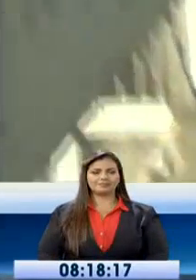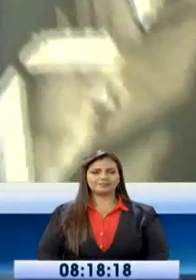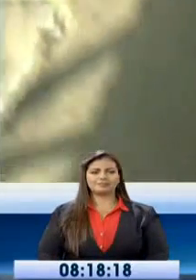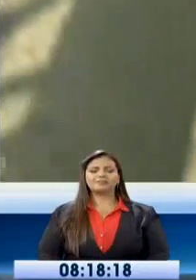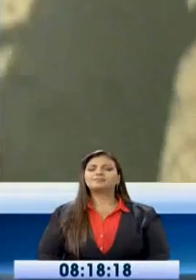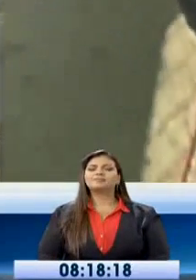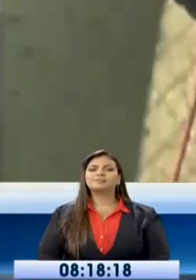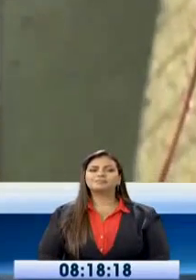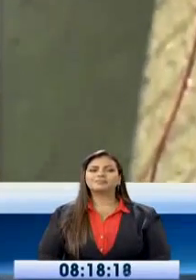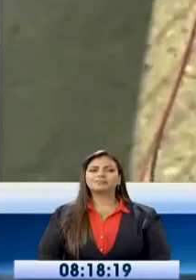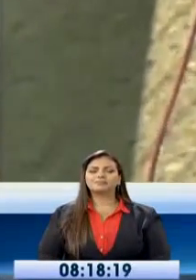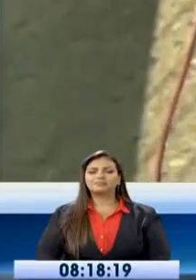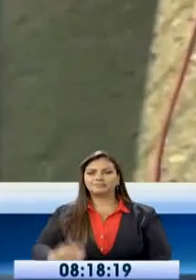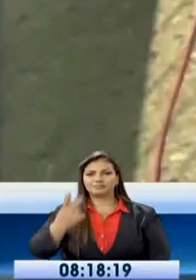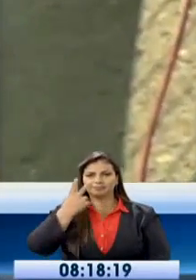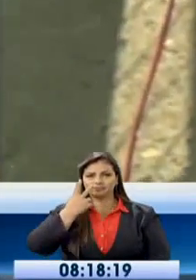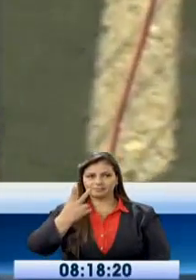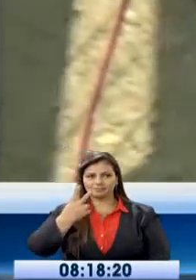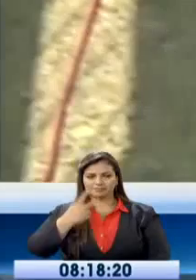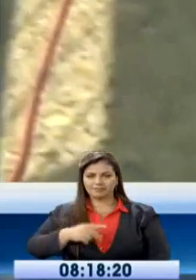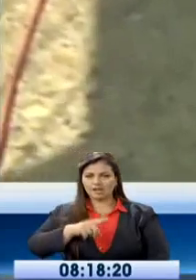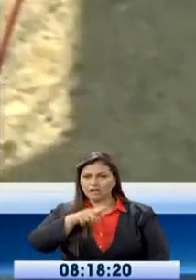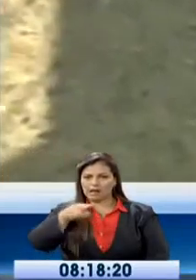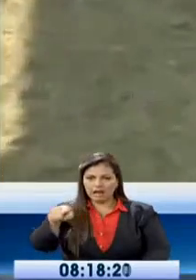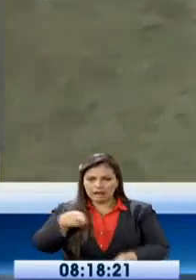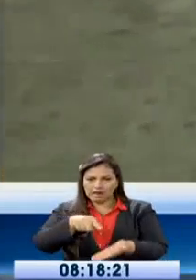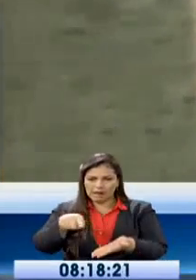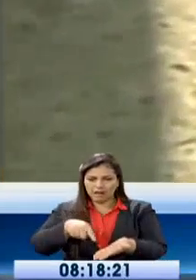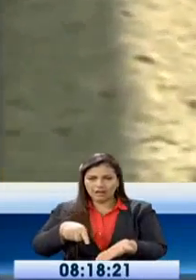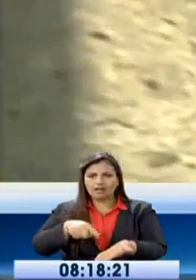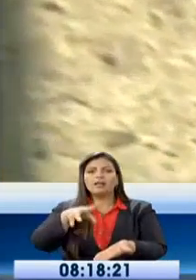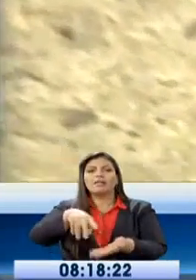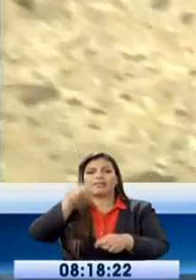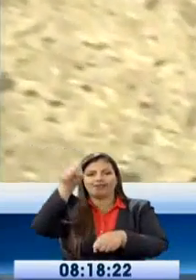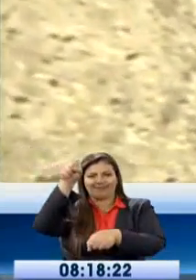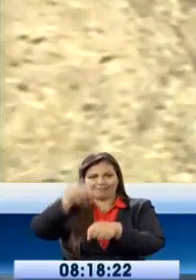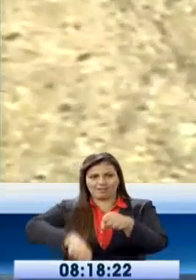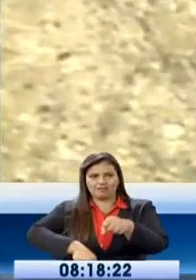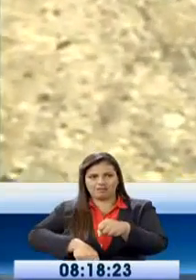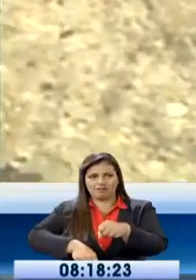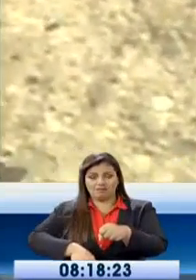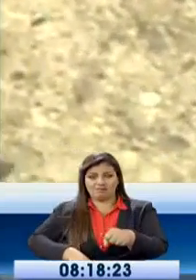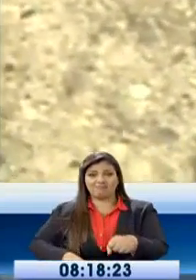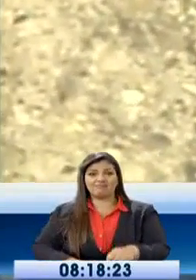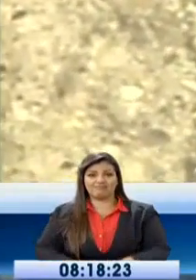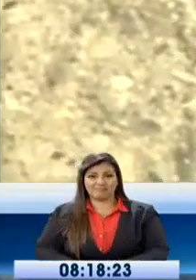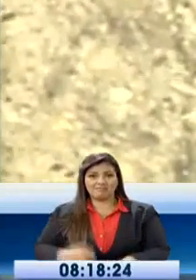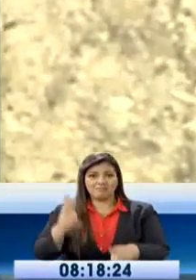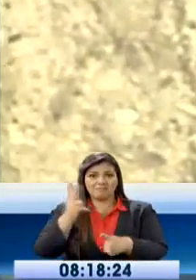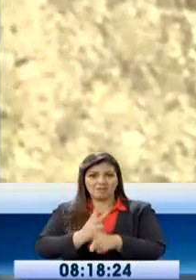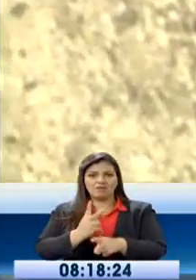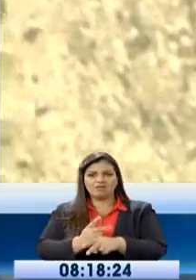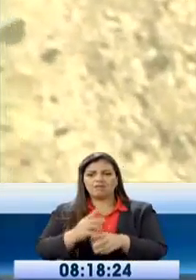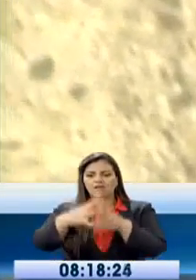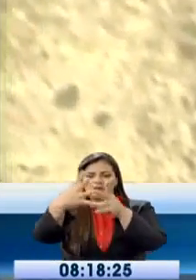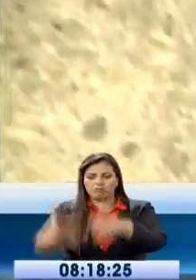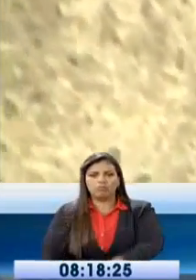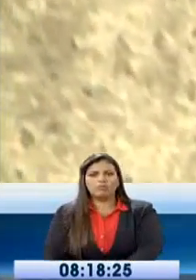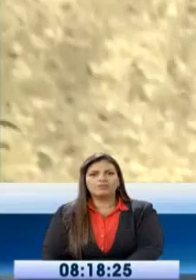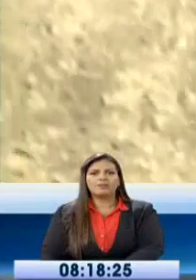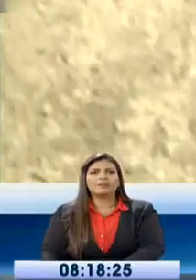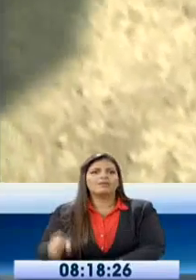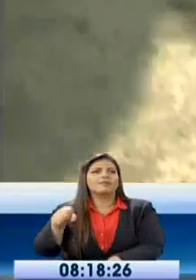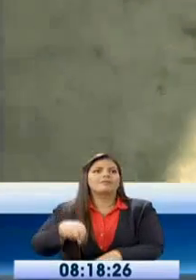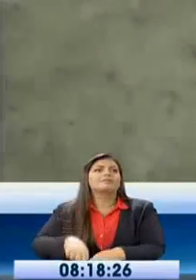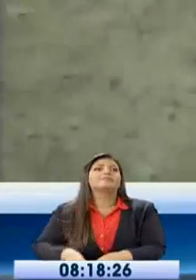estos pedazos de cemento que vemos aquí que están ya resquebrajados. Hay el peligro de que caiga, imagínense ustedes, Dios no quiera, caiga encima